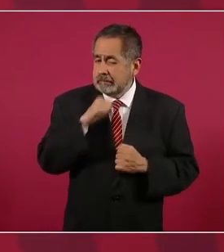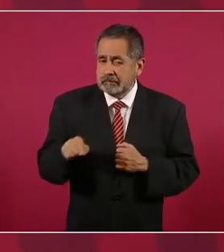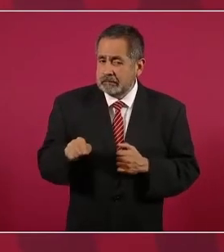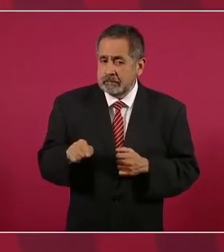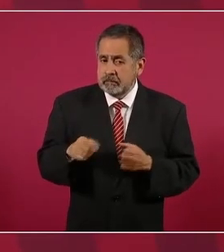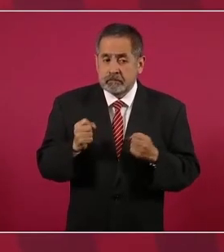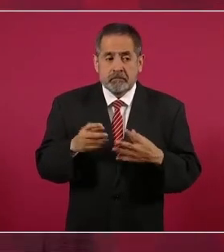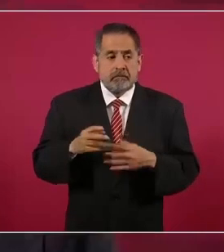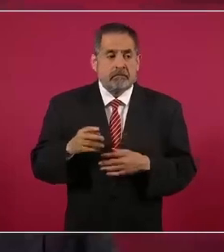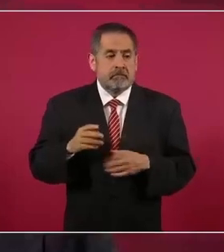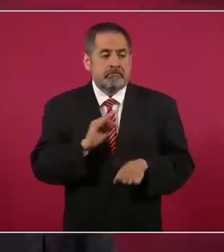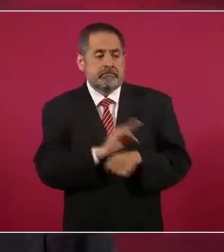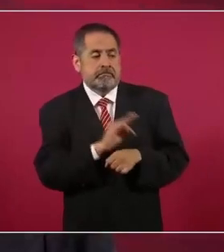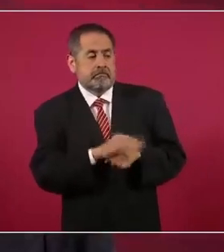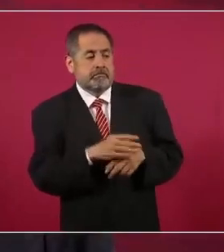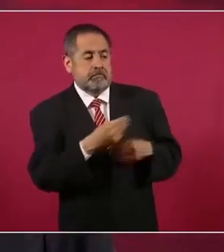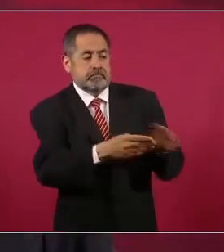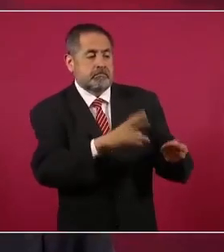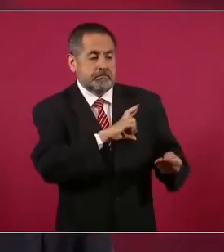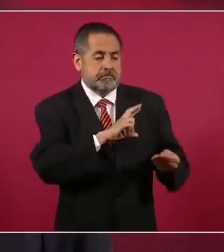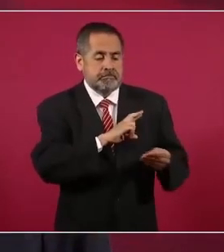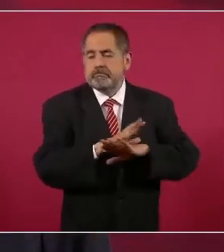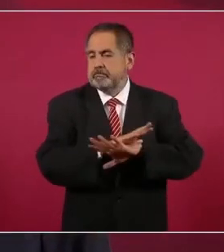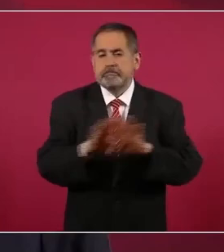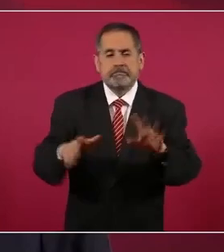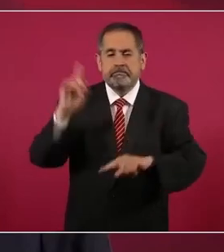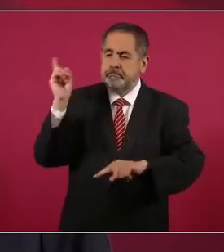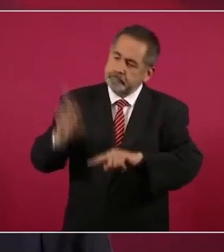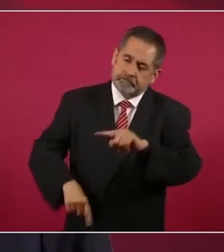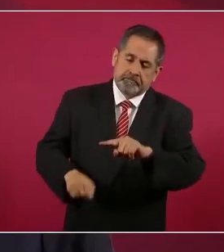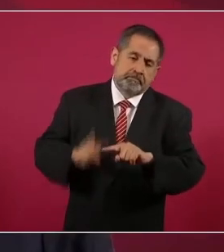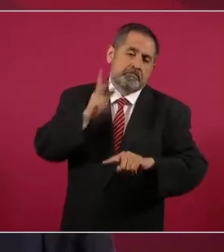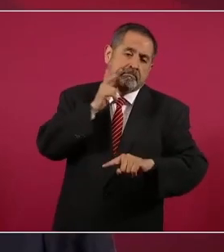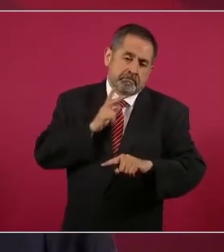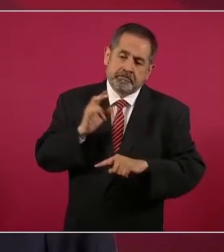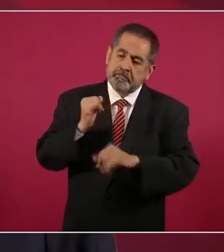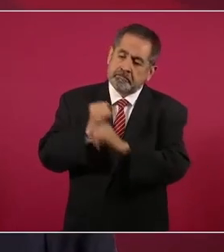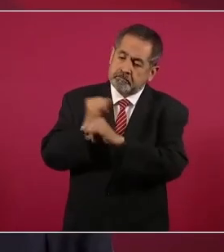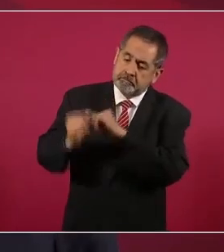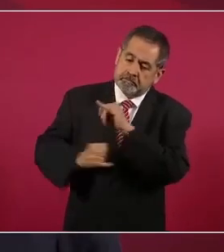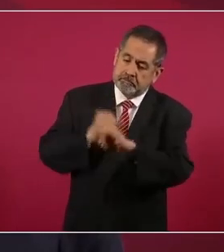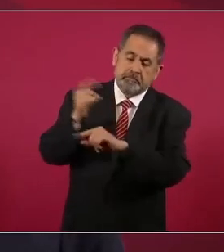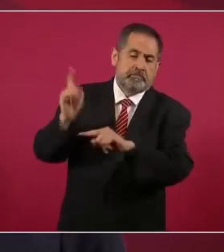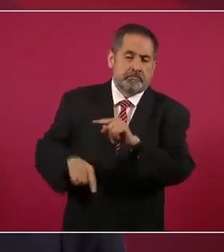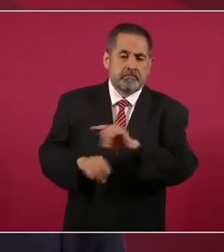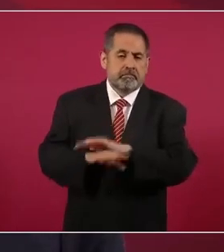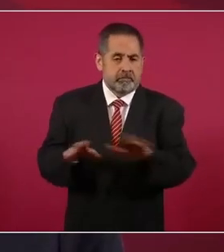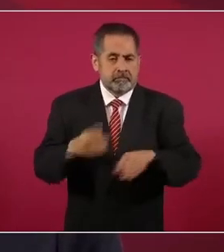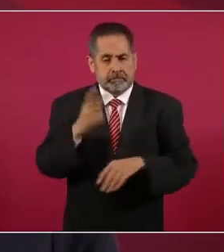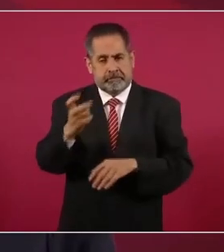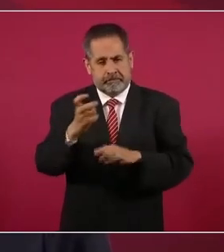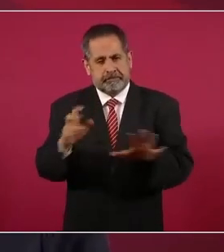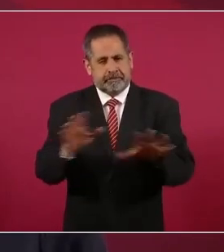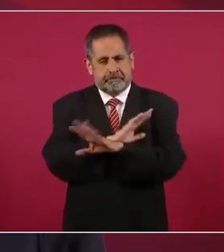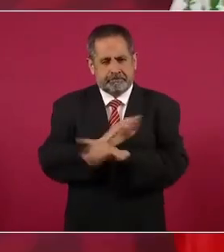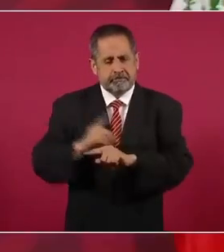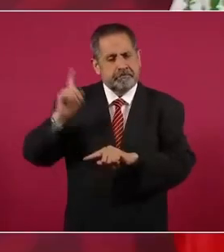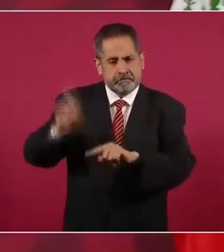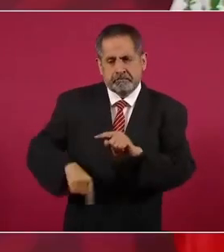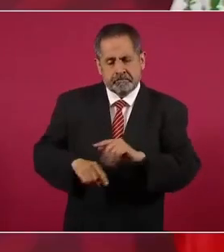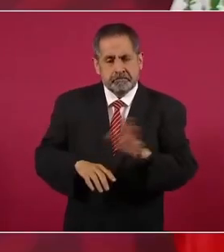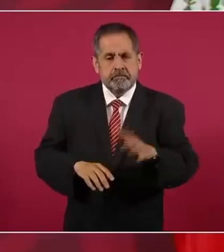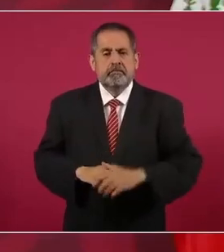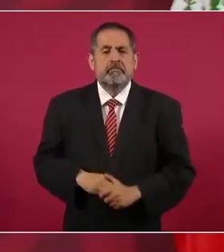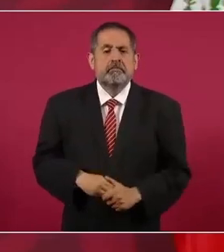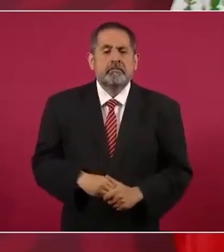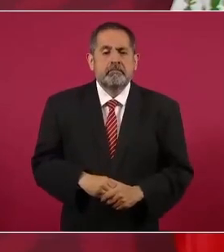muchos en beneficio de particulares, eso ya desaparece. Es parte de los cambios que se están llevando a cabo.